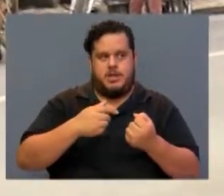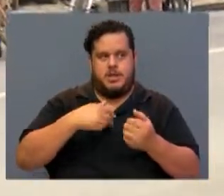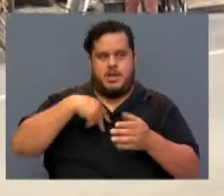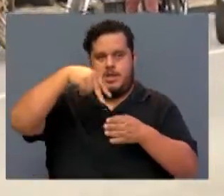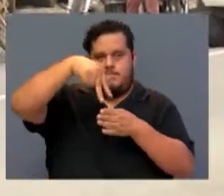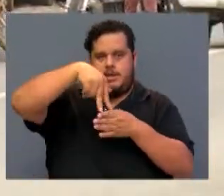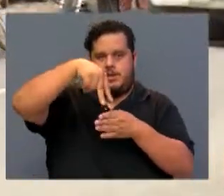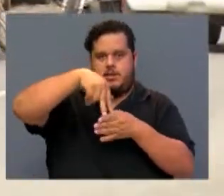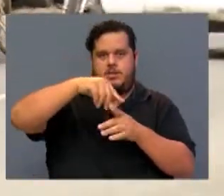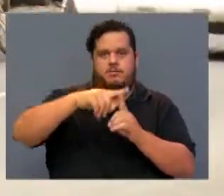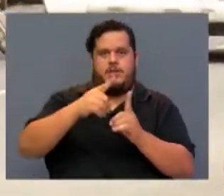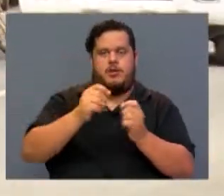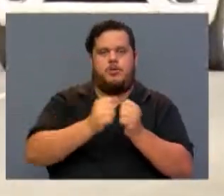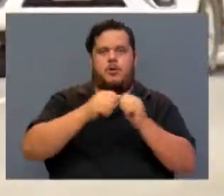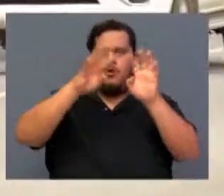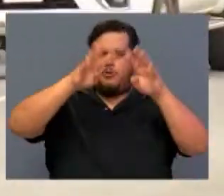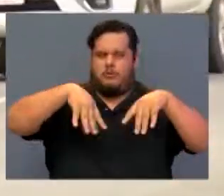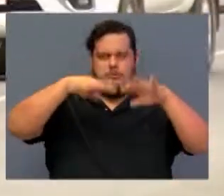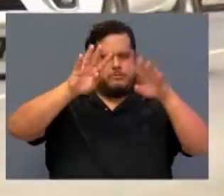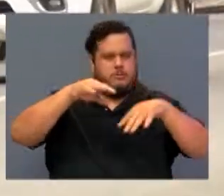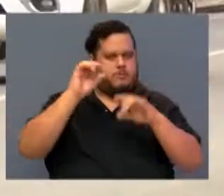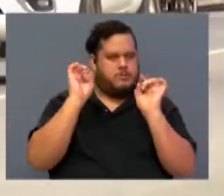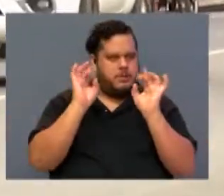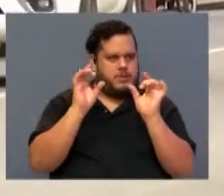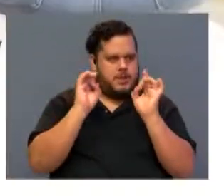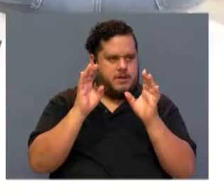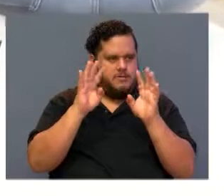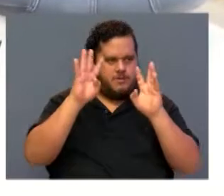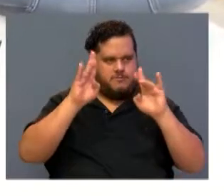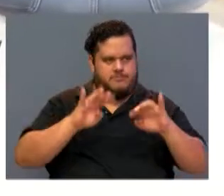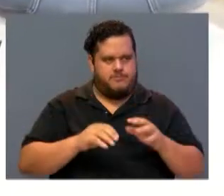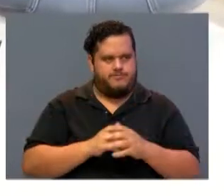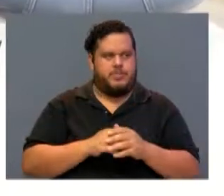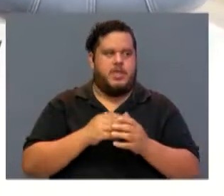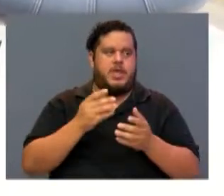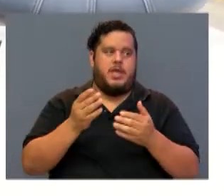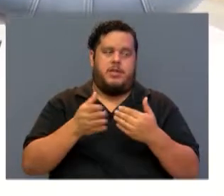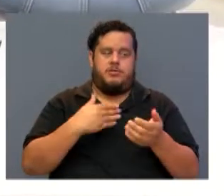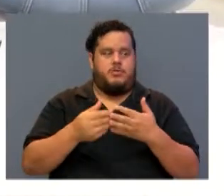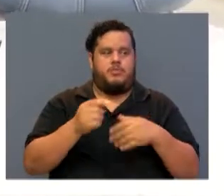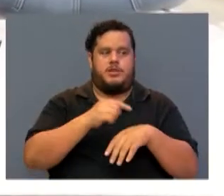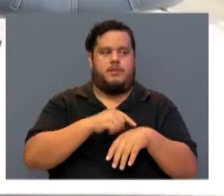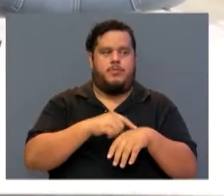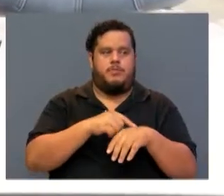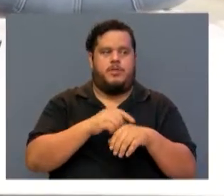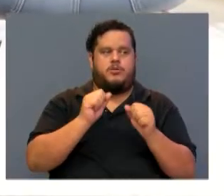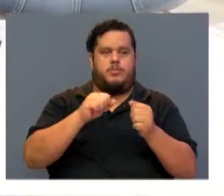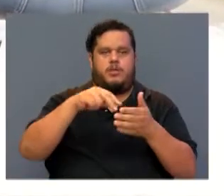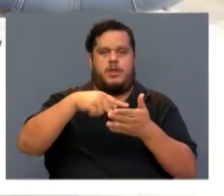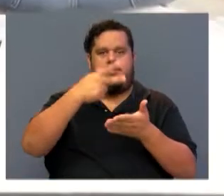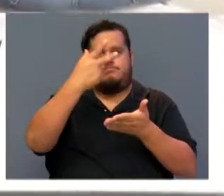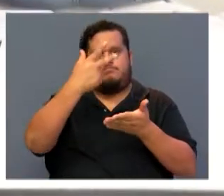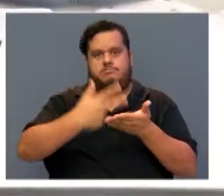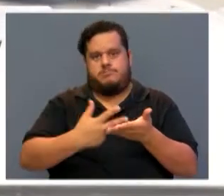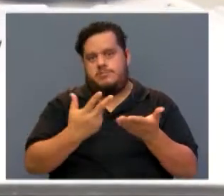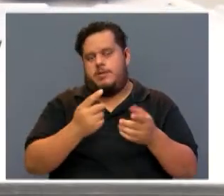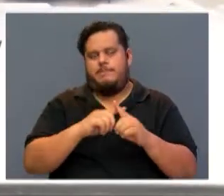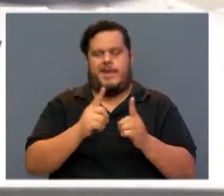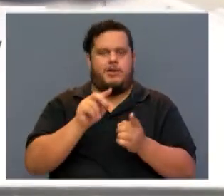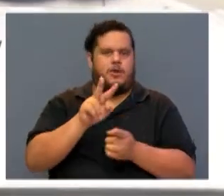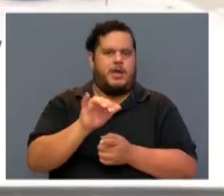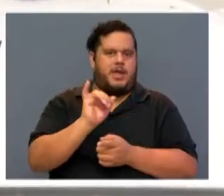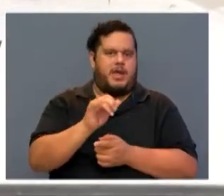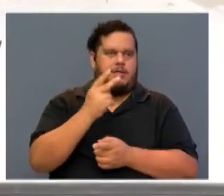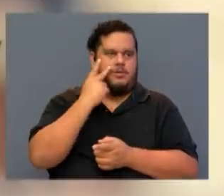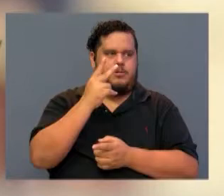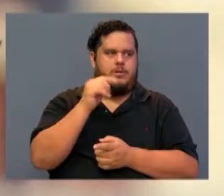parados encima, pero con una lluvia torrencial cayendo, que en cualquier momento se podría resbalar, golpearse, y realmente podría ser muy peligroso. Pero esto lo vemos